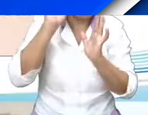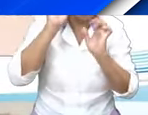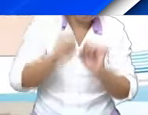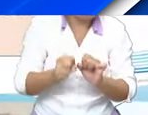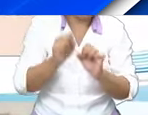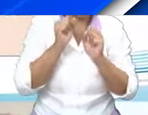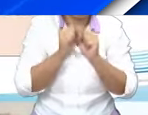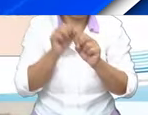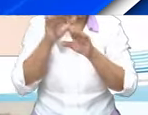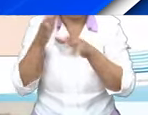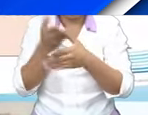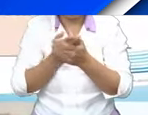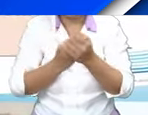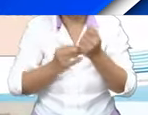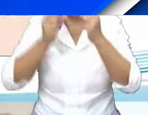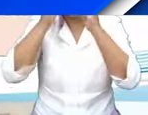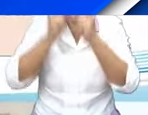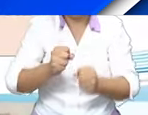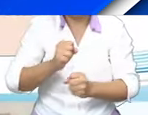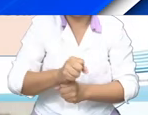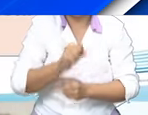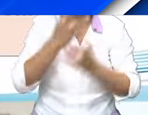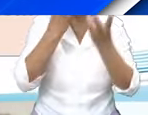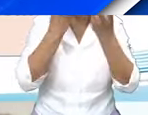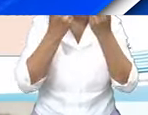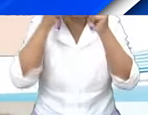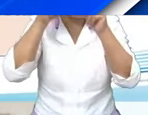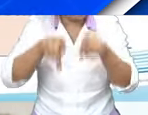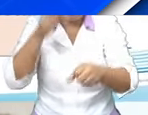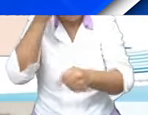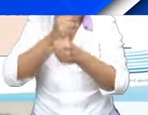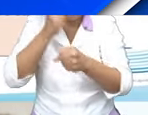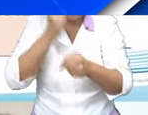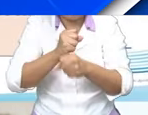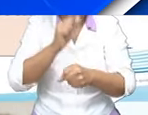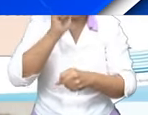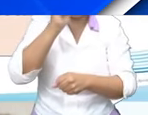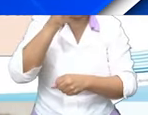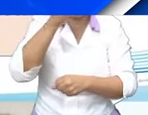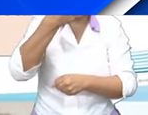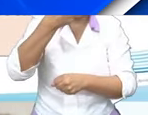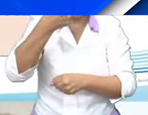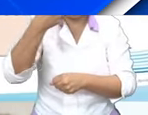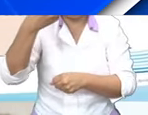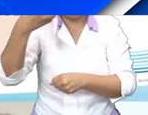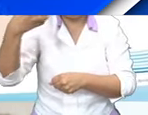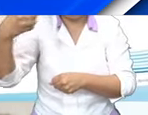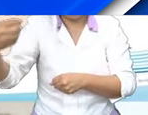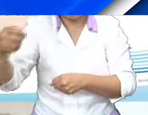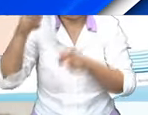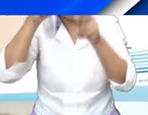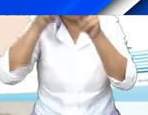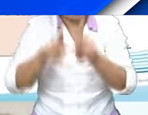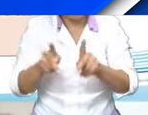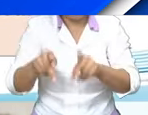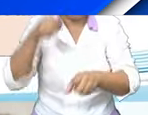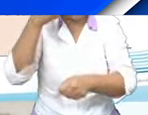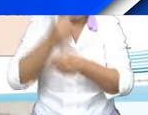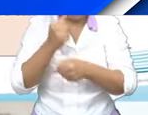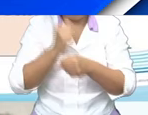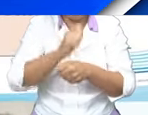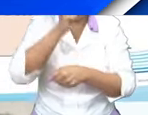nacional labora un total de 752 personas